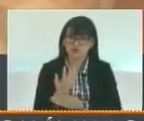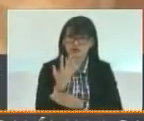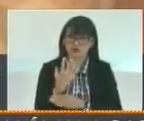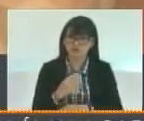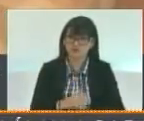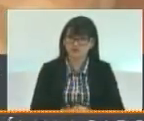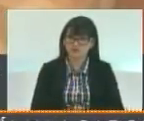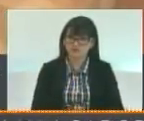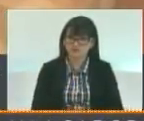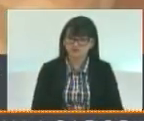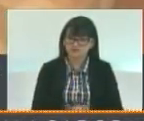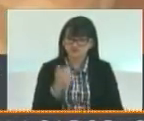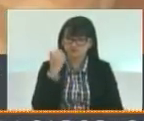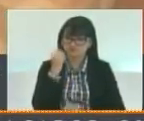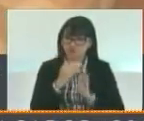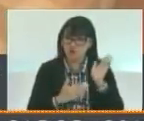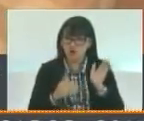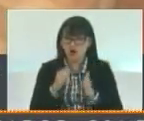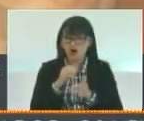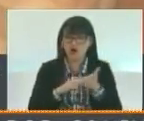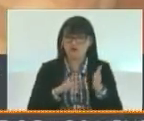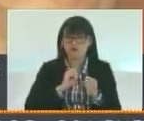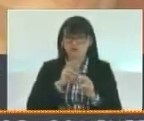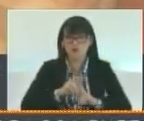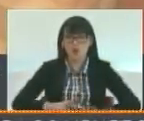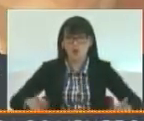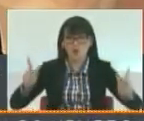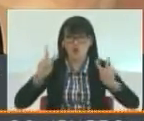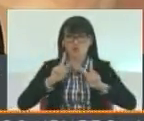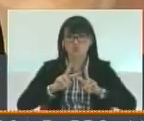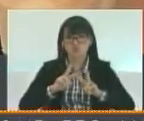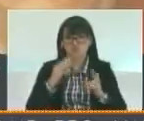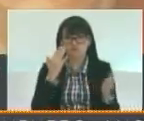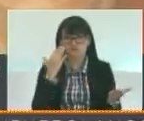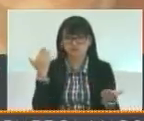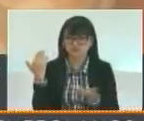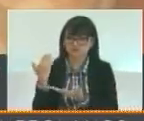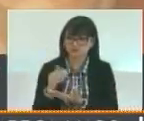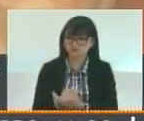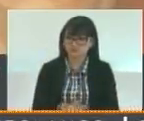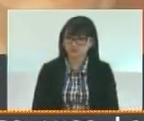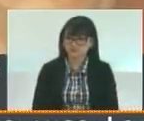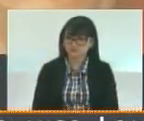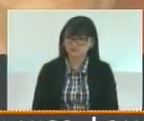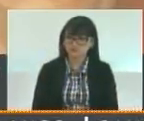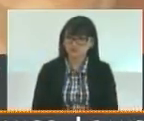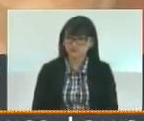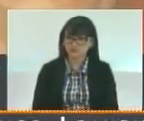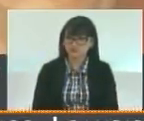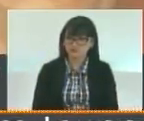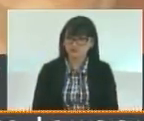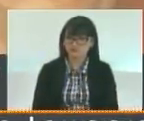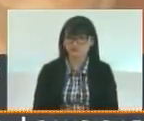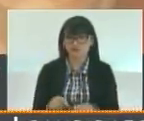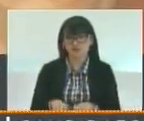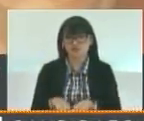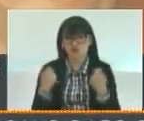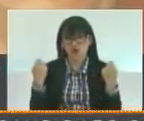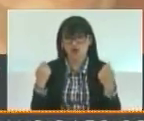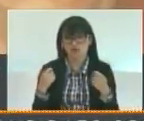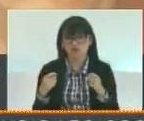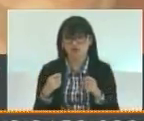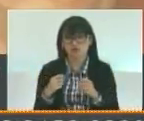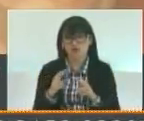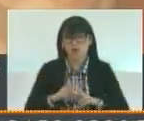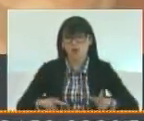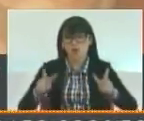de mayo. Aquí está la Carta de las Naciones Unidas. Está siendo violada sistemáticamente por